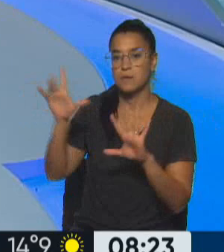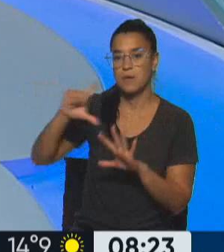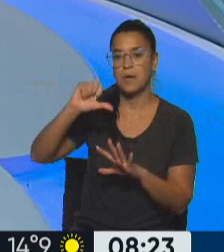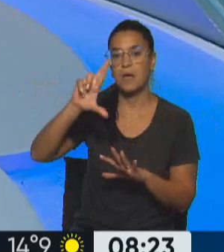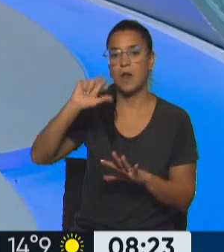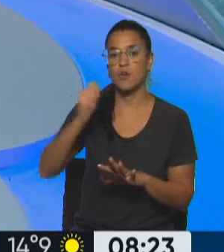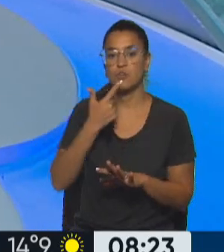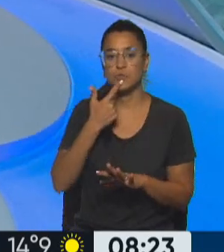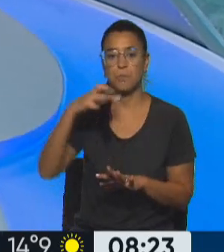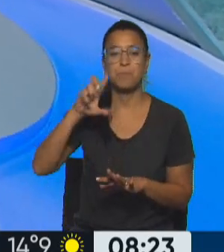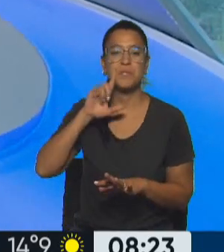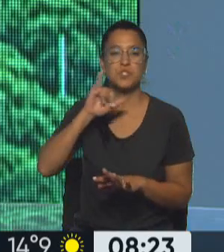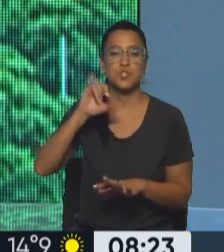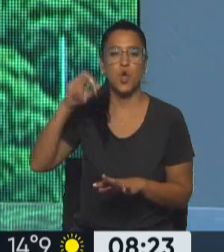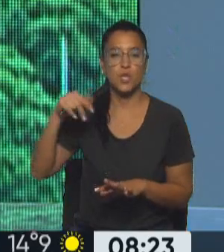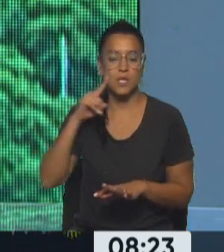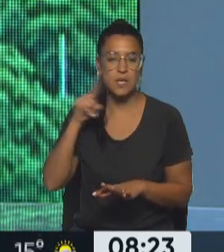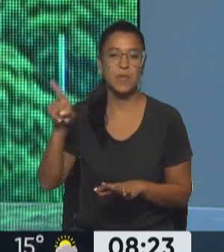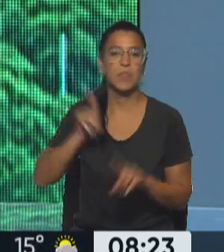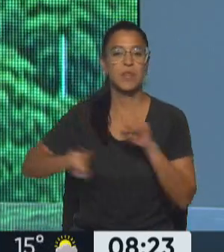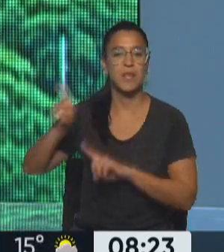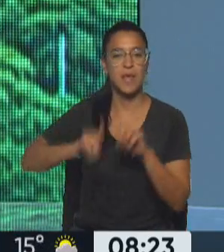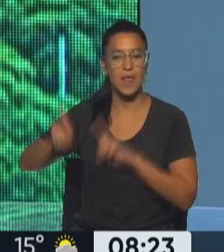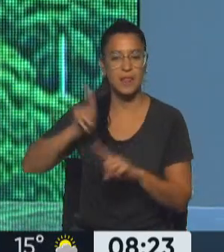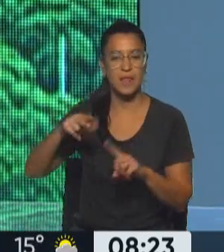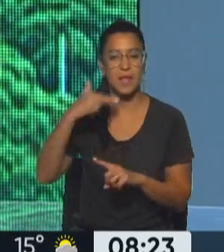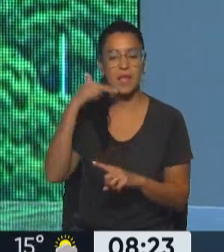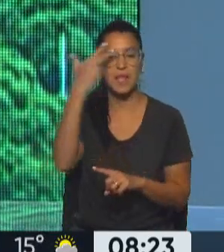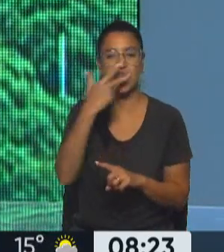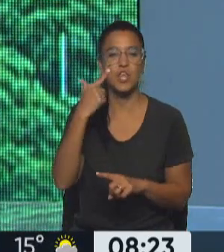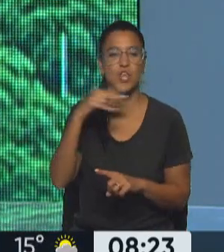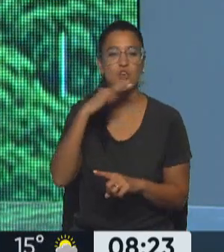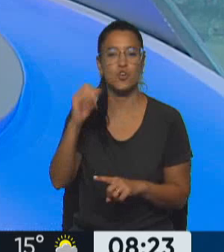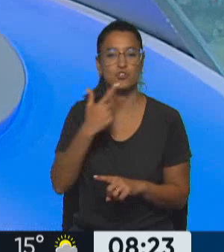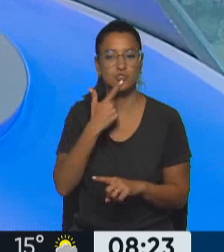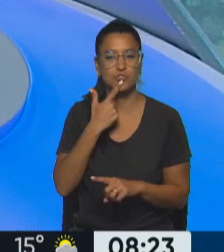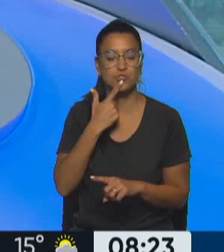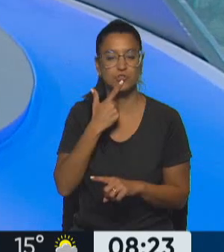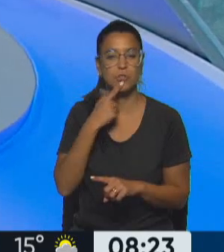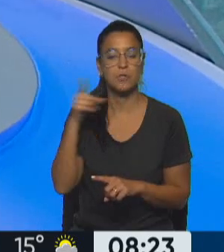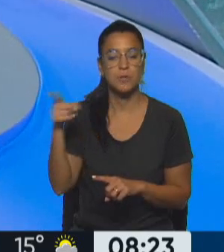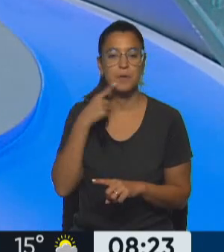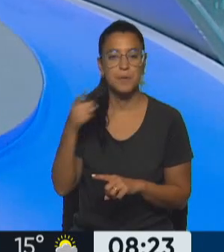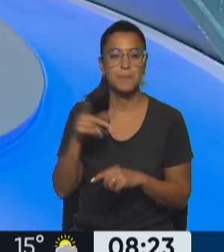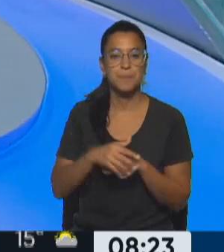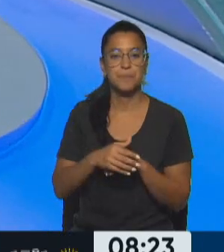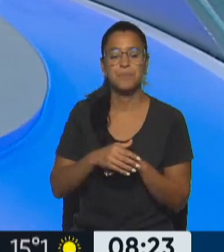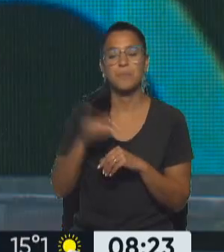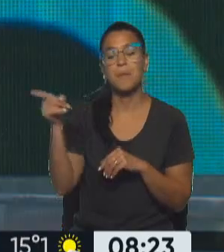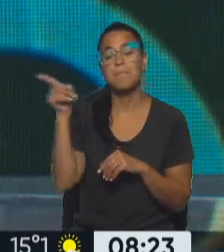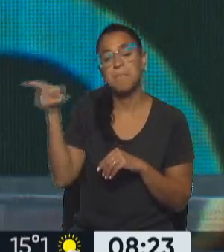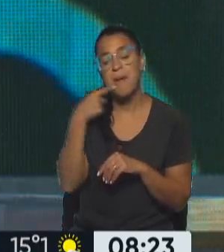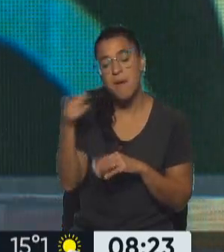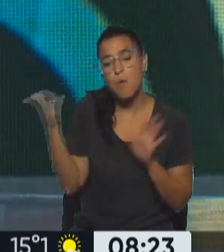Pisoni, Carlitos Pisoni, dirigente de Hijos. Charlie Pisoni, ahí está. Bueno, junto con él desandar